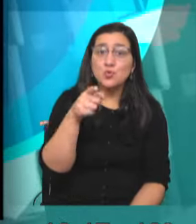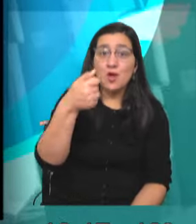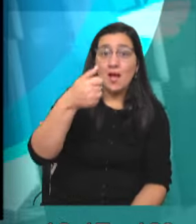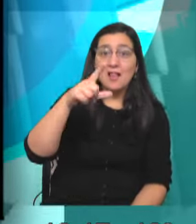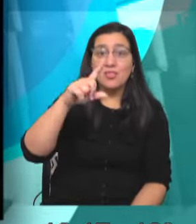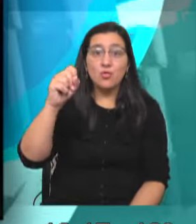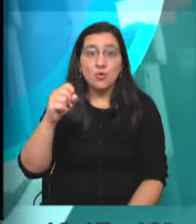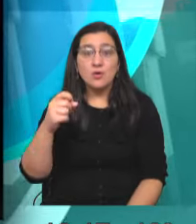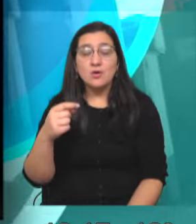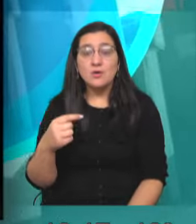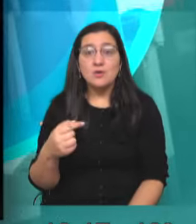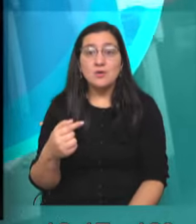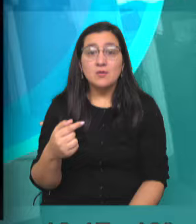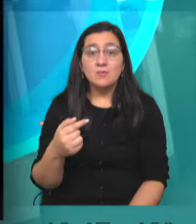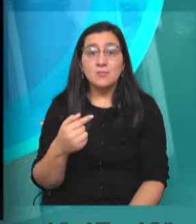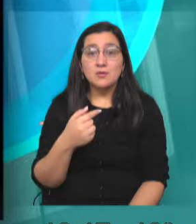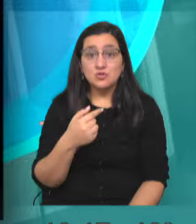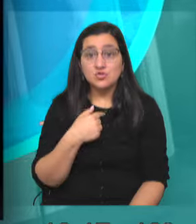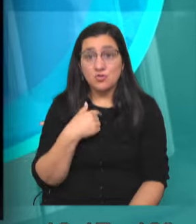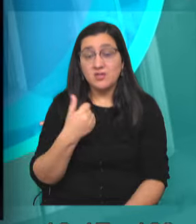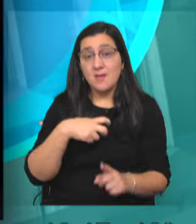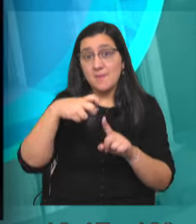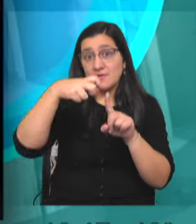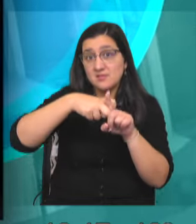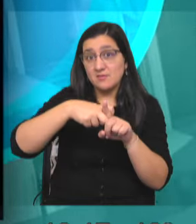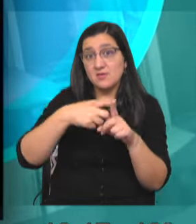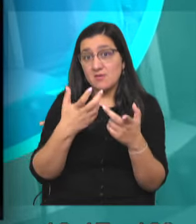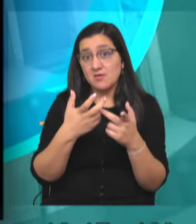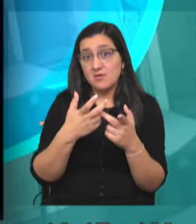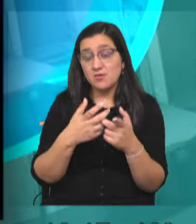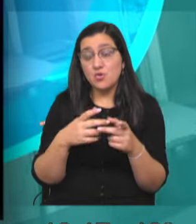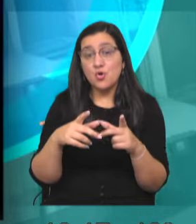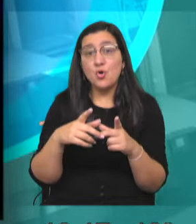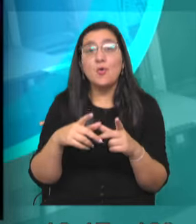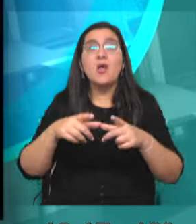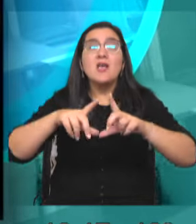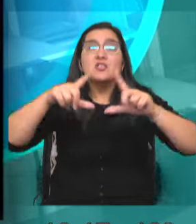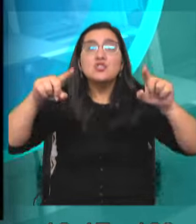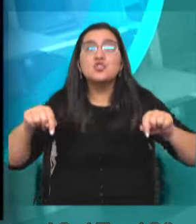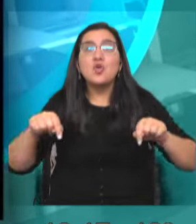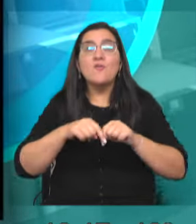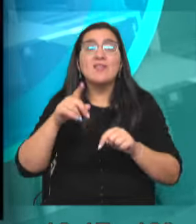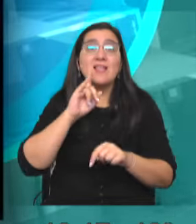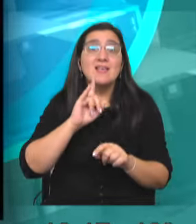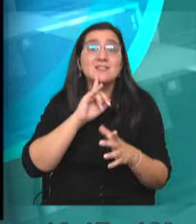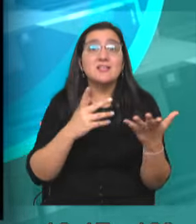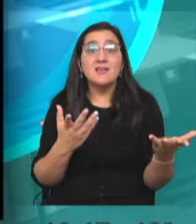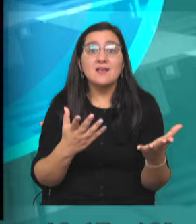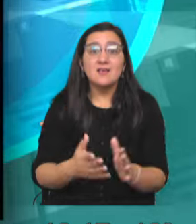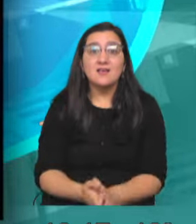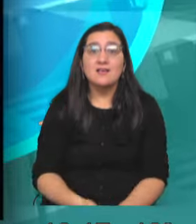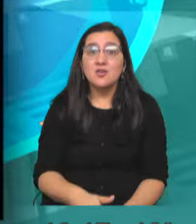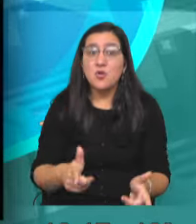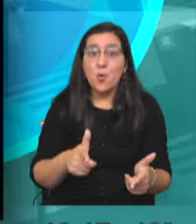Yo manipulaba mis propios preservativos con sachet de leche, Shirley. Pero por favor. No puede haber un hijo. ¿Cómo puede ser?